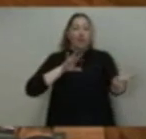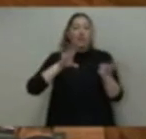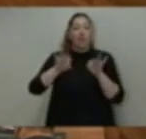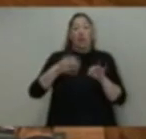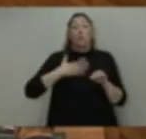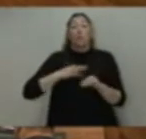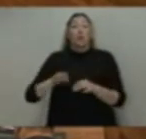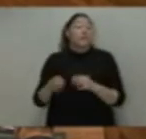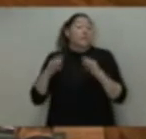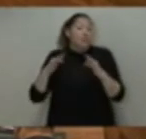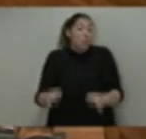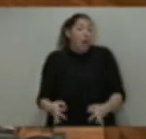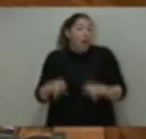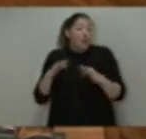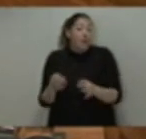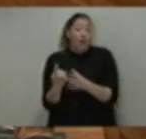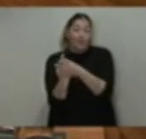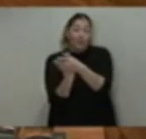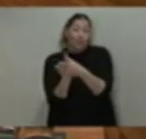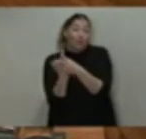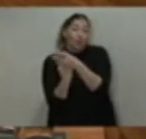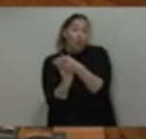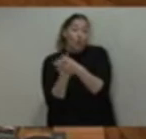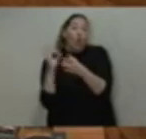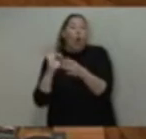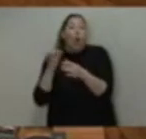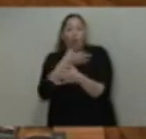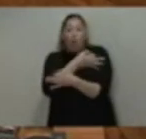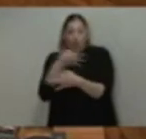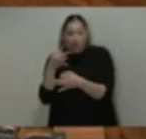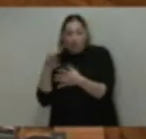siempre o hacer lo correcto respaldado por todo el mundo. Muchas gracias. Gracias, señor.